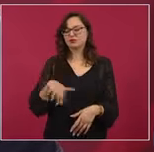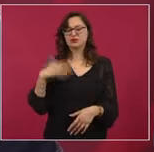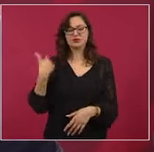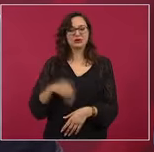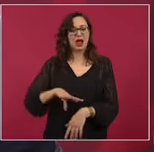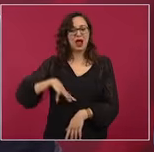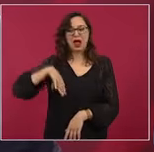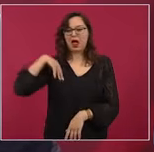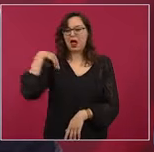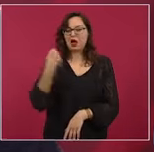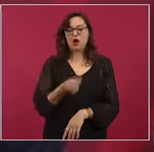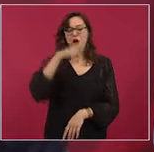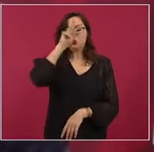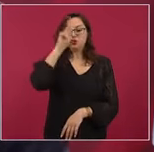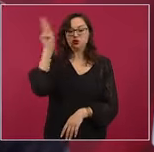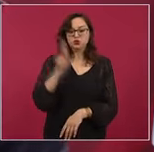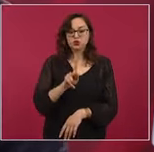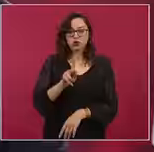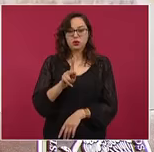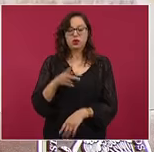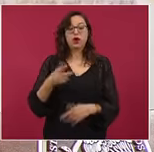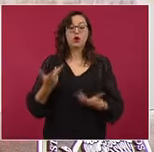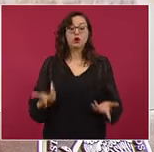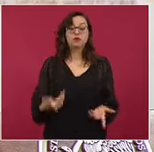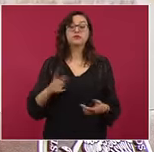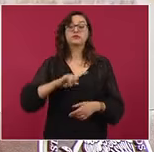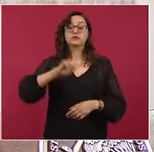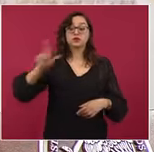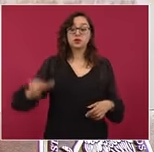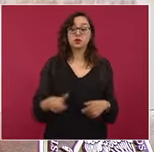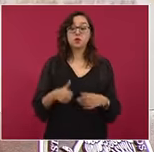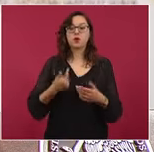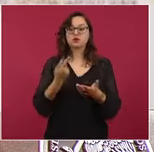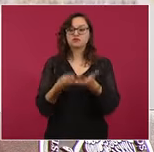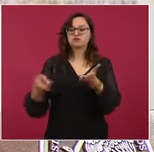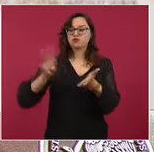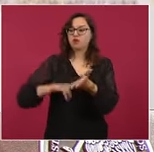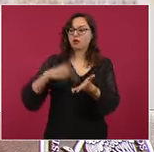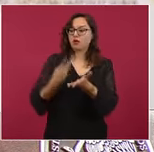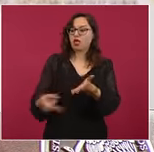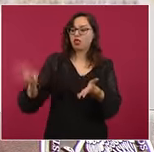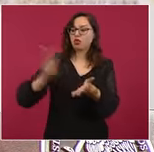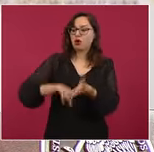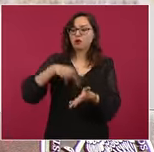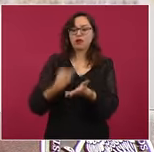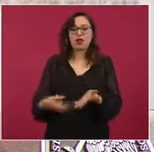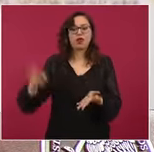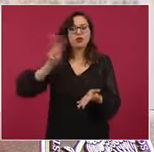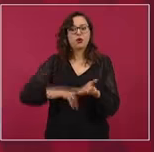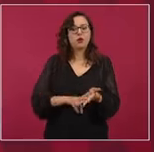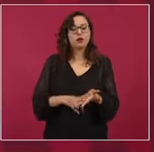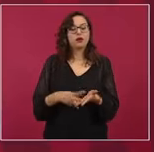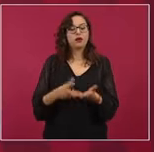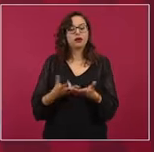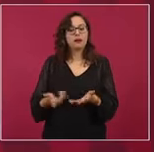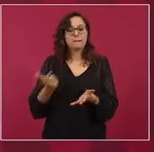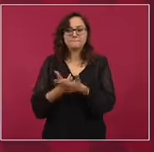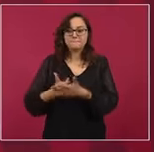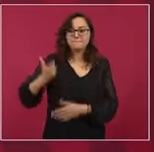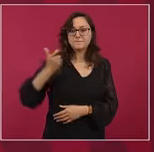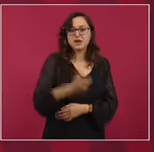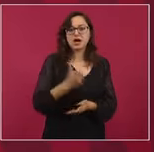elevadísimos. Entonces se terminan pagando hasta 10 veces lo que cuesta una obra.